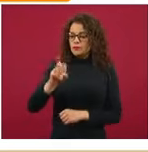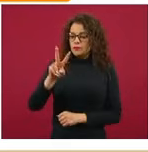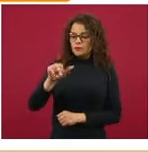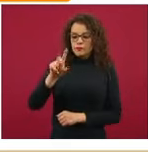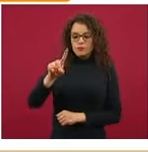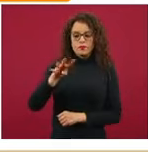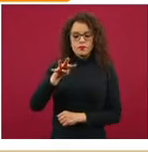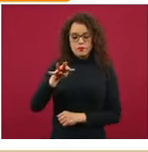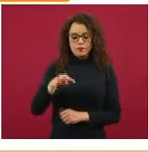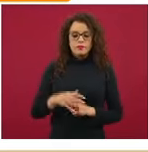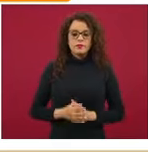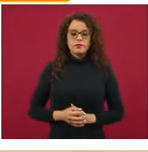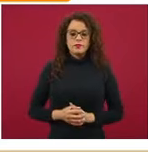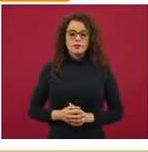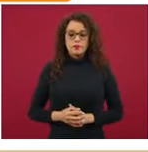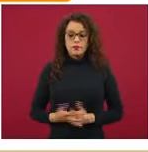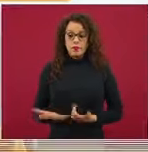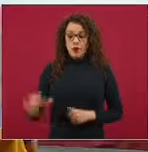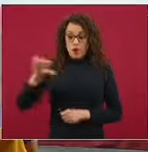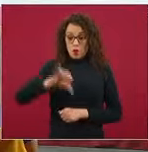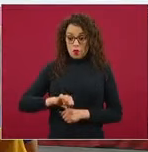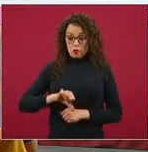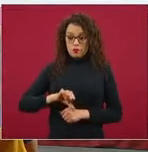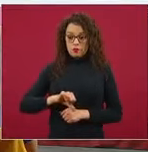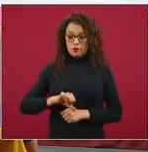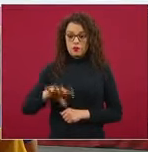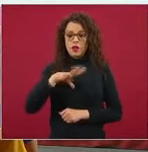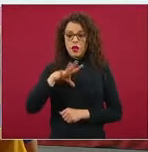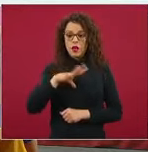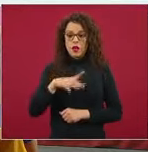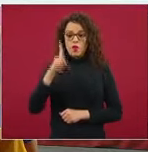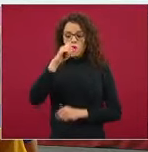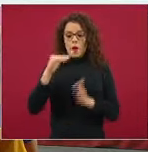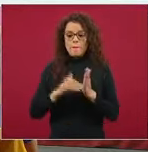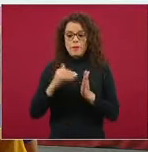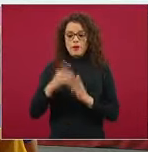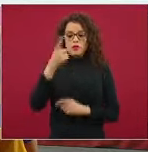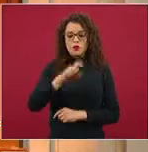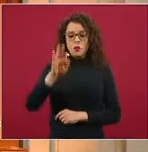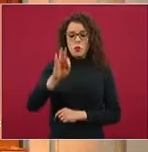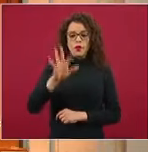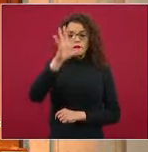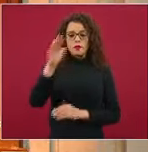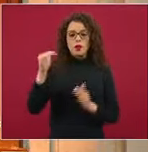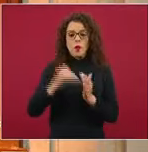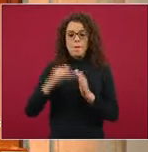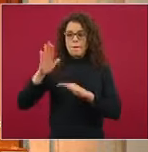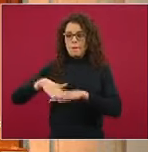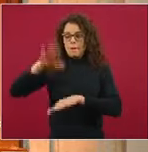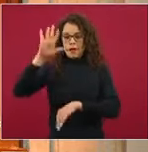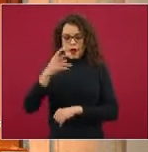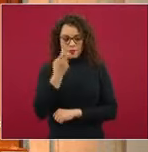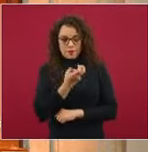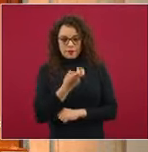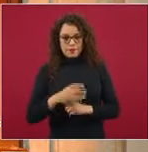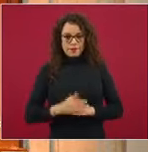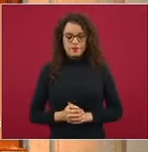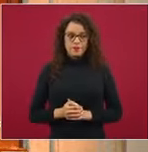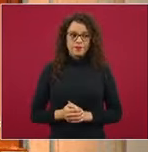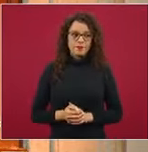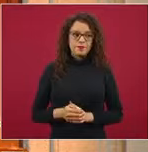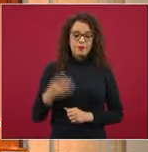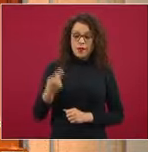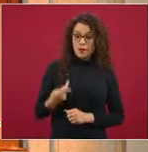criterio, y son para el día de hoy más de 1.145.000 las que tienen esta condición. Pero también entonces